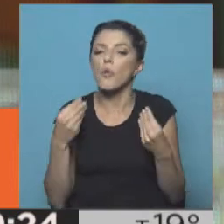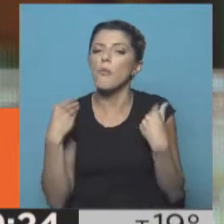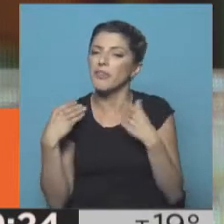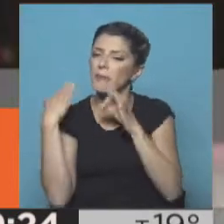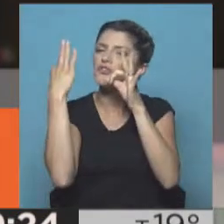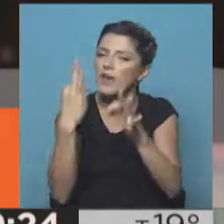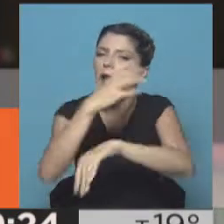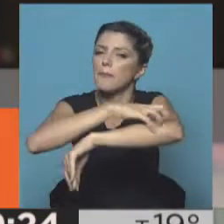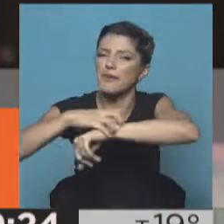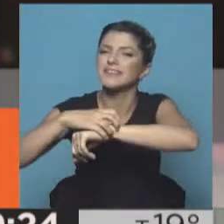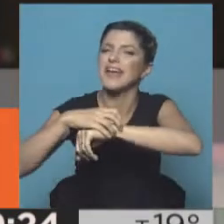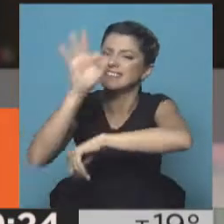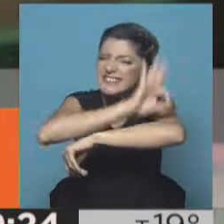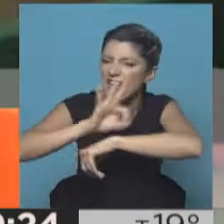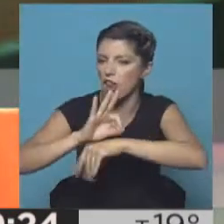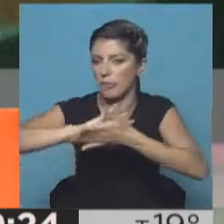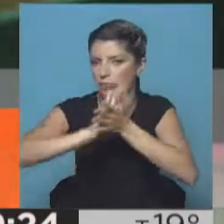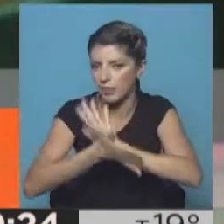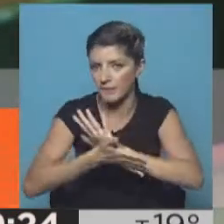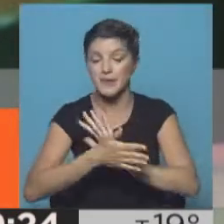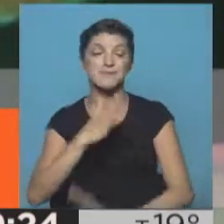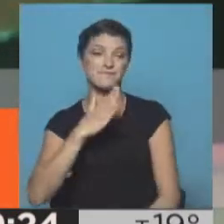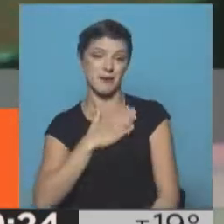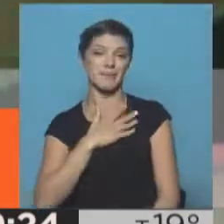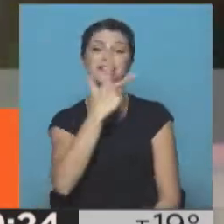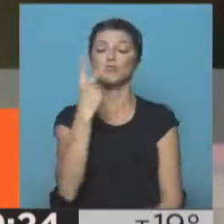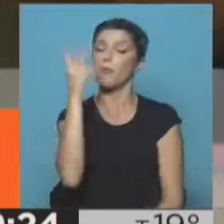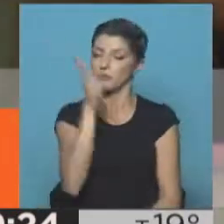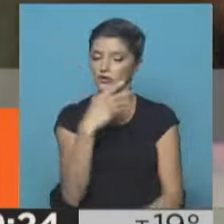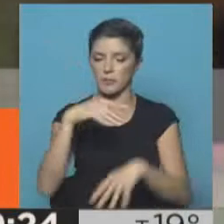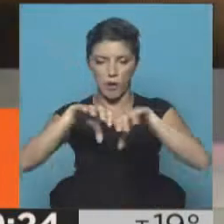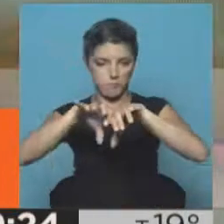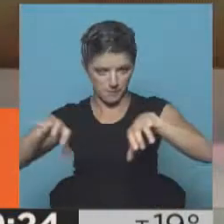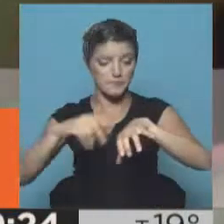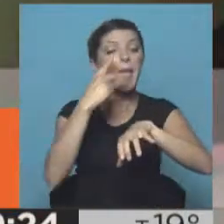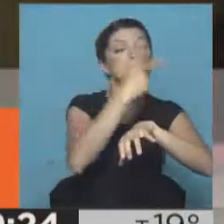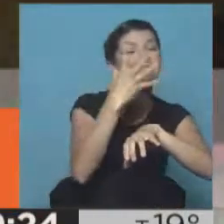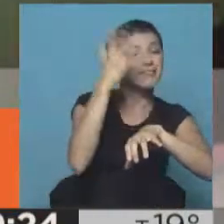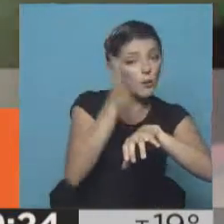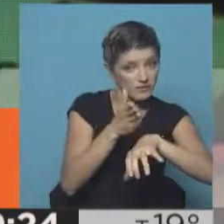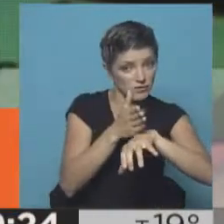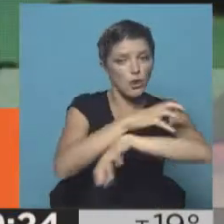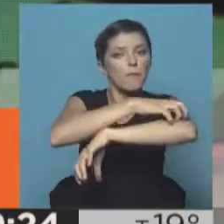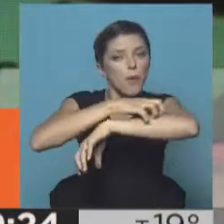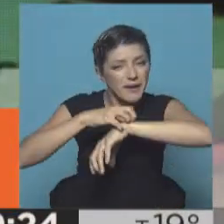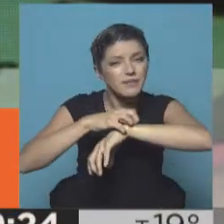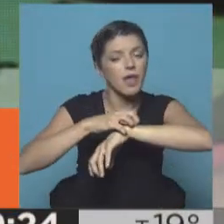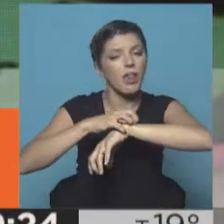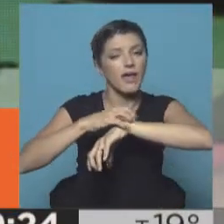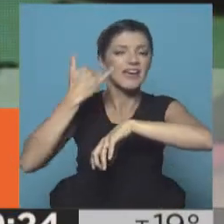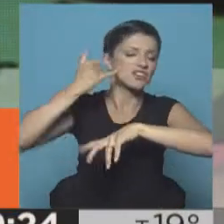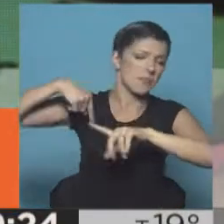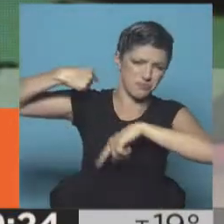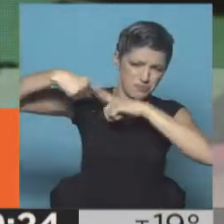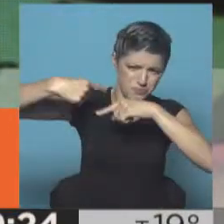recetas? Yo creo que esta pobreza del 32% uno debería distinguirla de dos partes. Hay un 25% de pobreza estructural, una pobreza dura que viene de varias